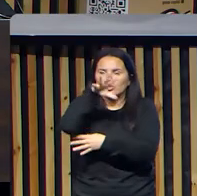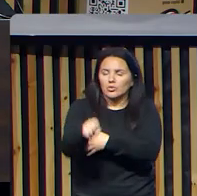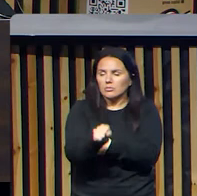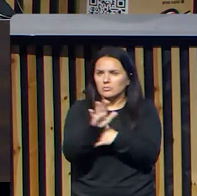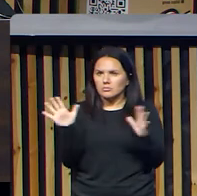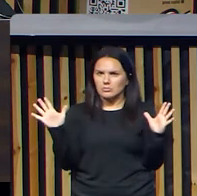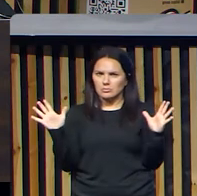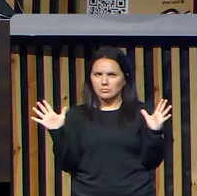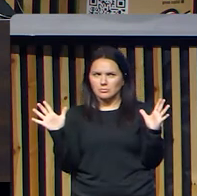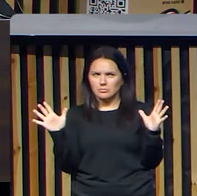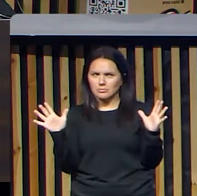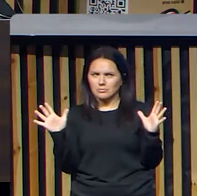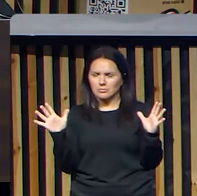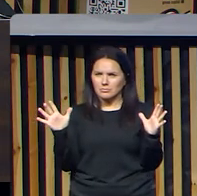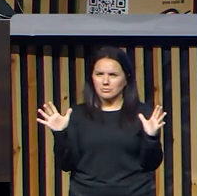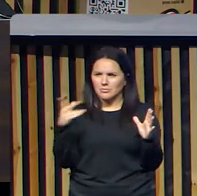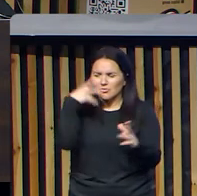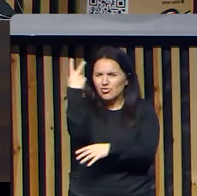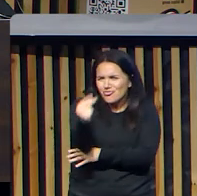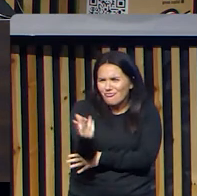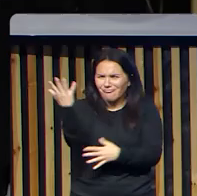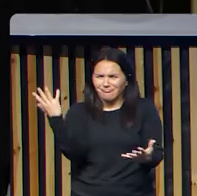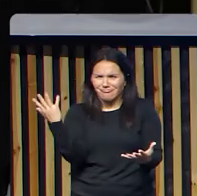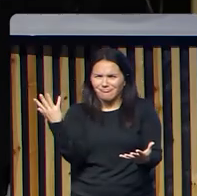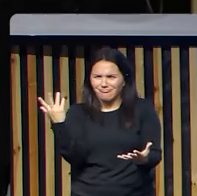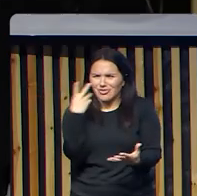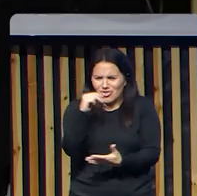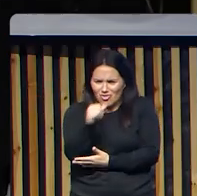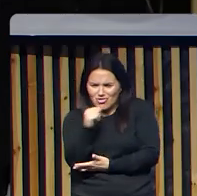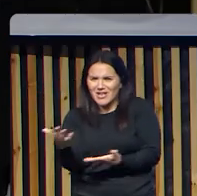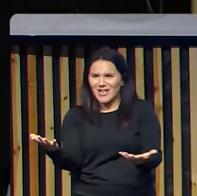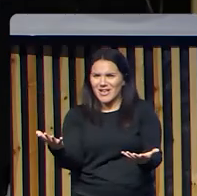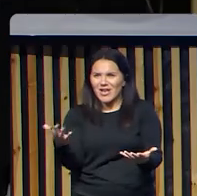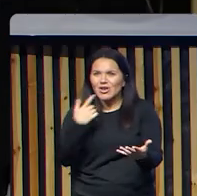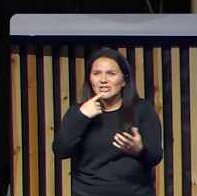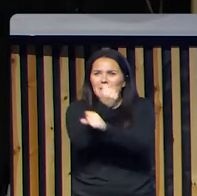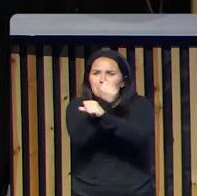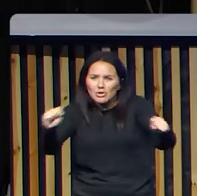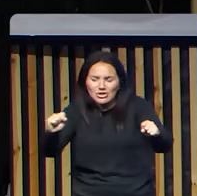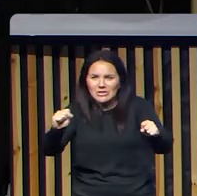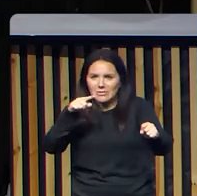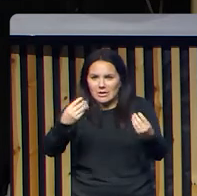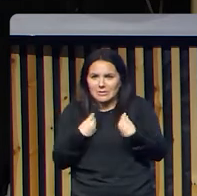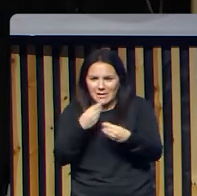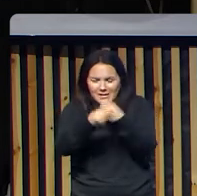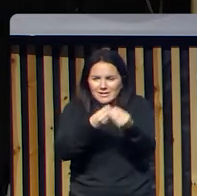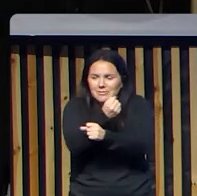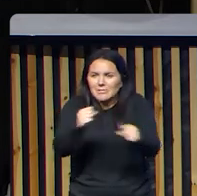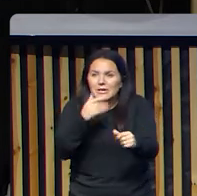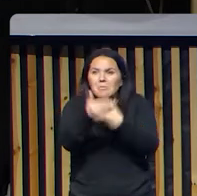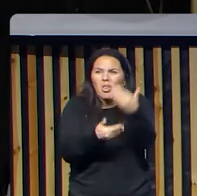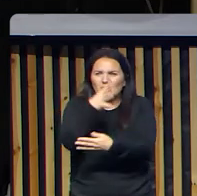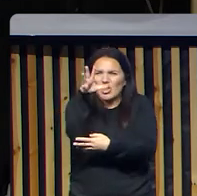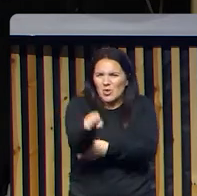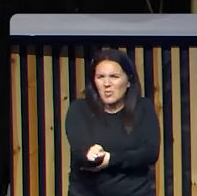compra No no quiero que nada sea irremediable en esta vida ni siquiera el